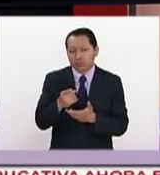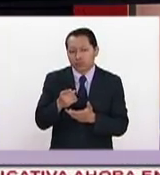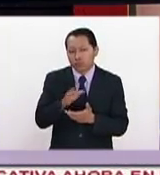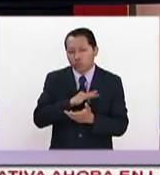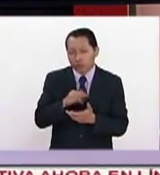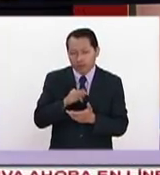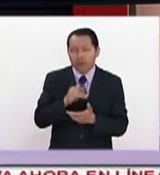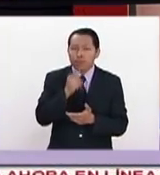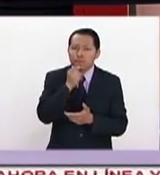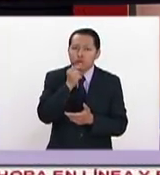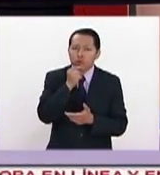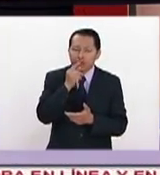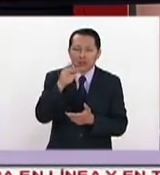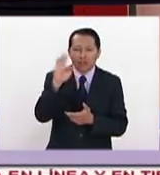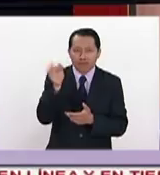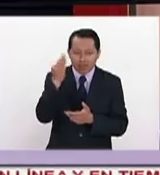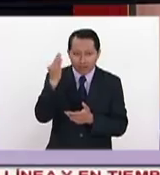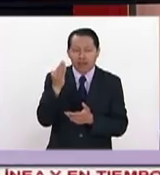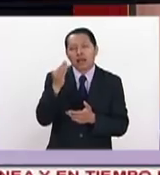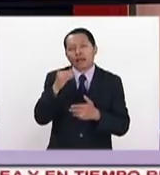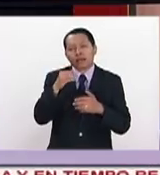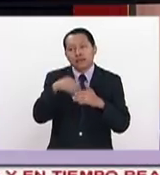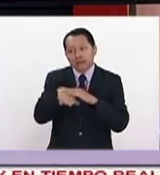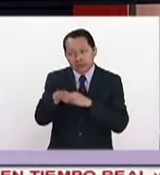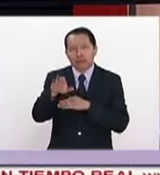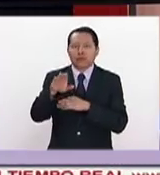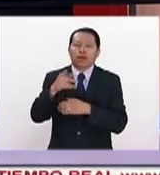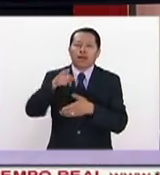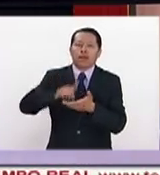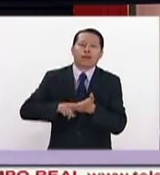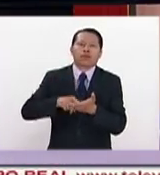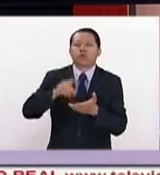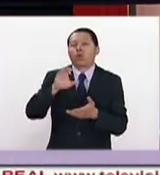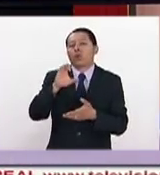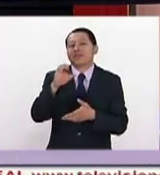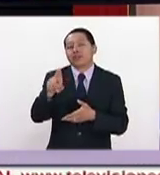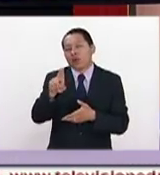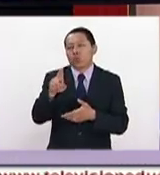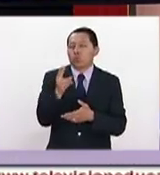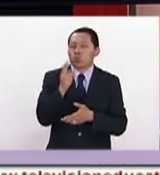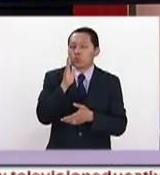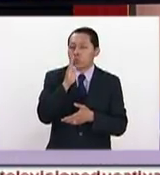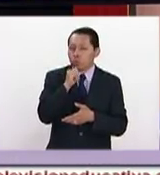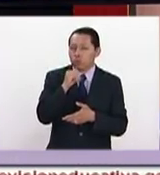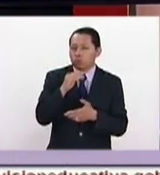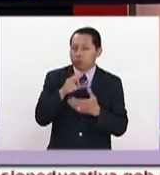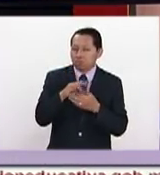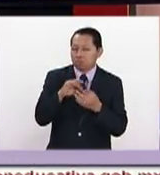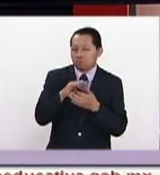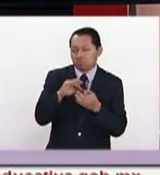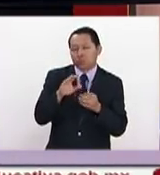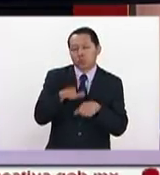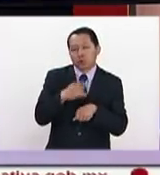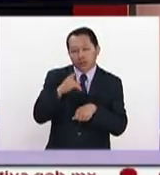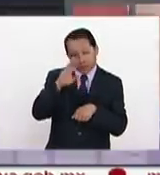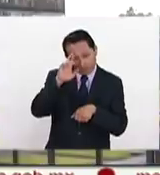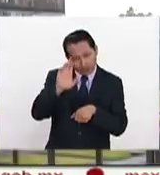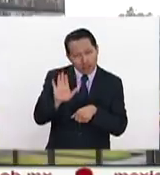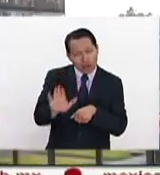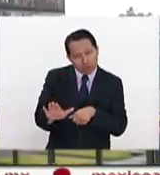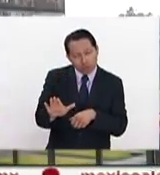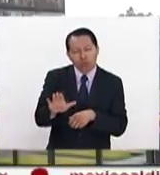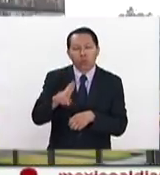ejemplo, elementos de la Policía Federal incursionar en el campus universitario, respetando la autonomía de la